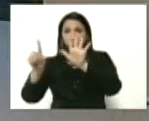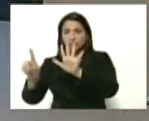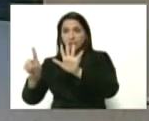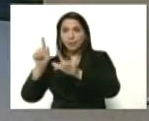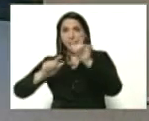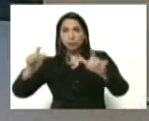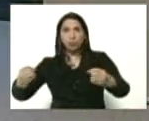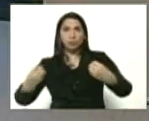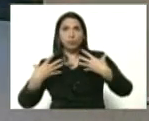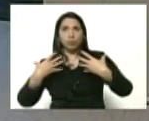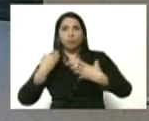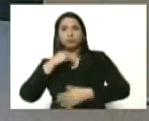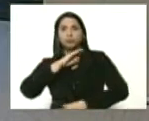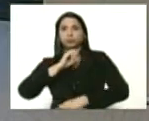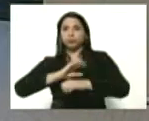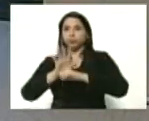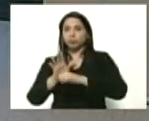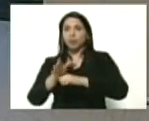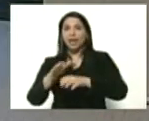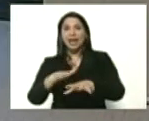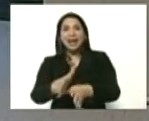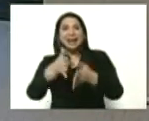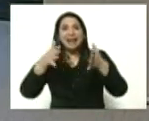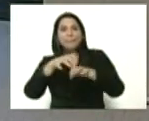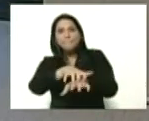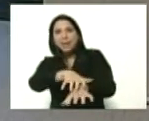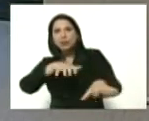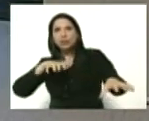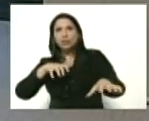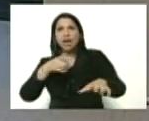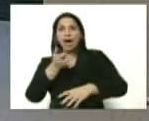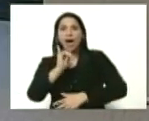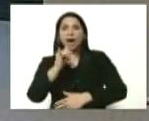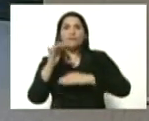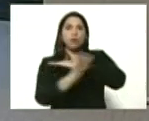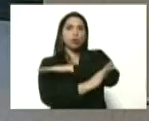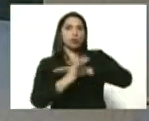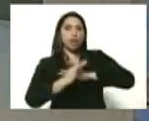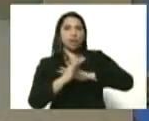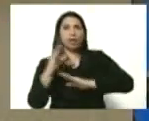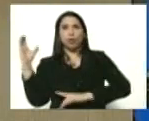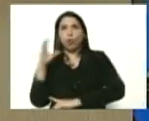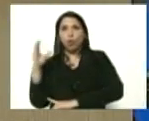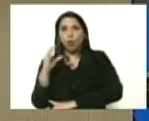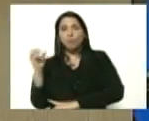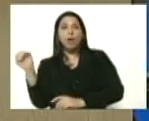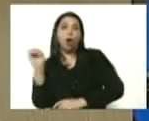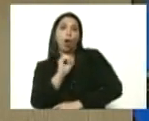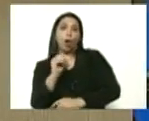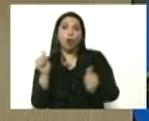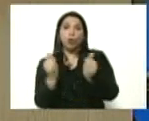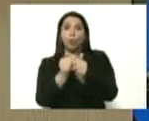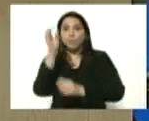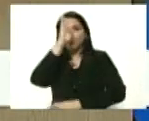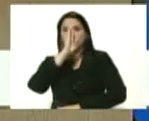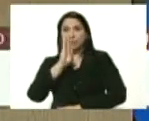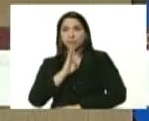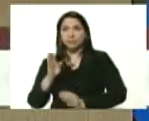la gran mayoría se encuentran en la frontera con Colombia o con Brasil.